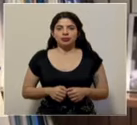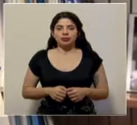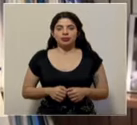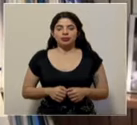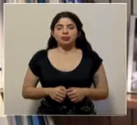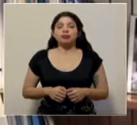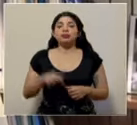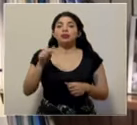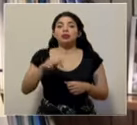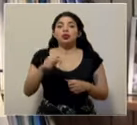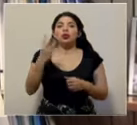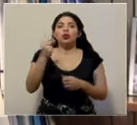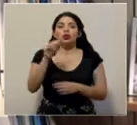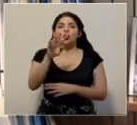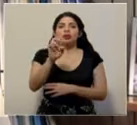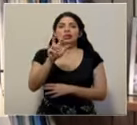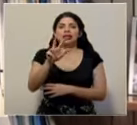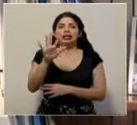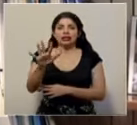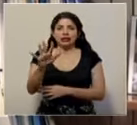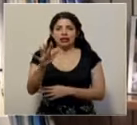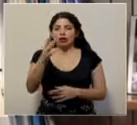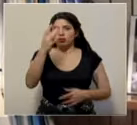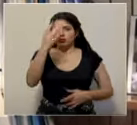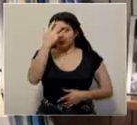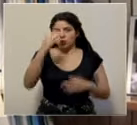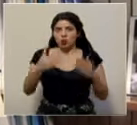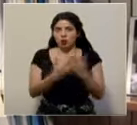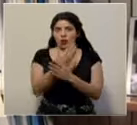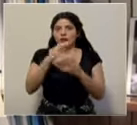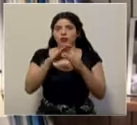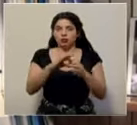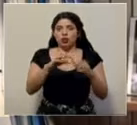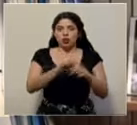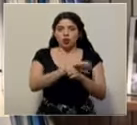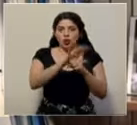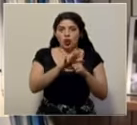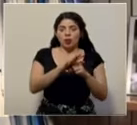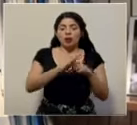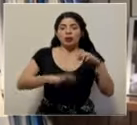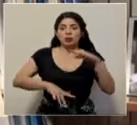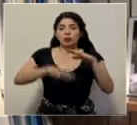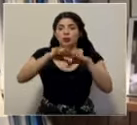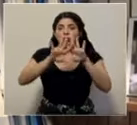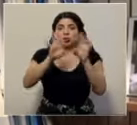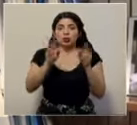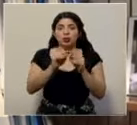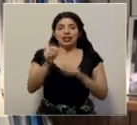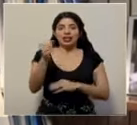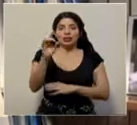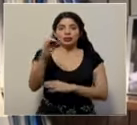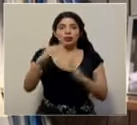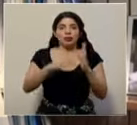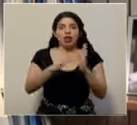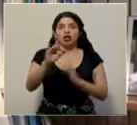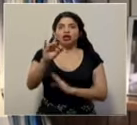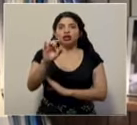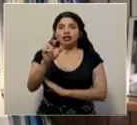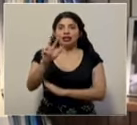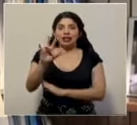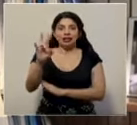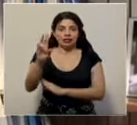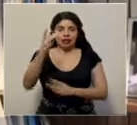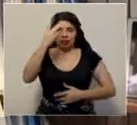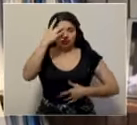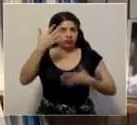Se registran 435 casos nuevos en el país por COVID-19. Se alcanza la cifra de